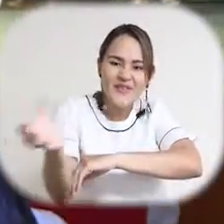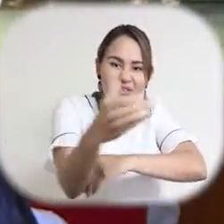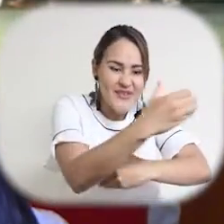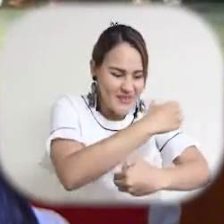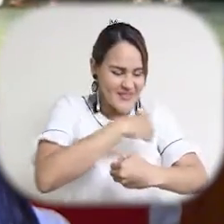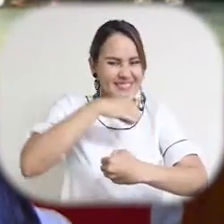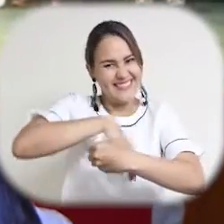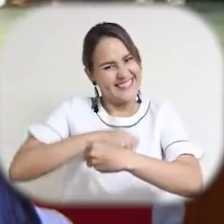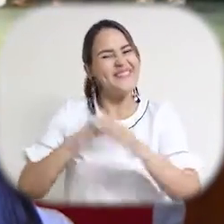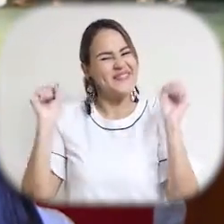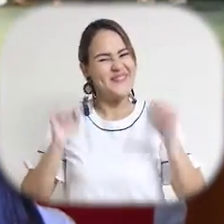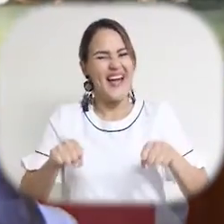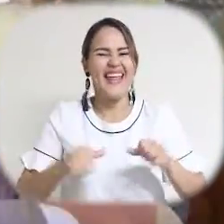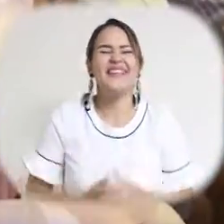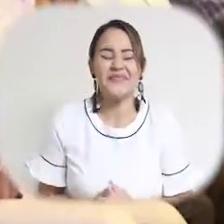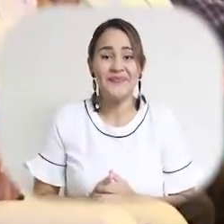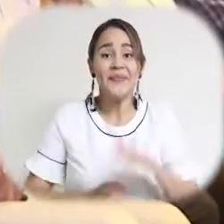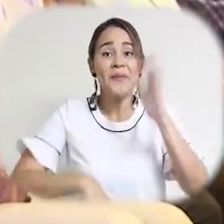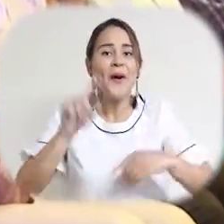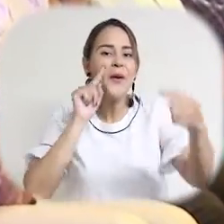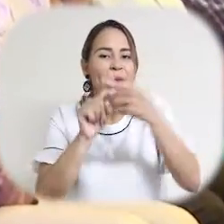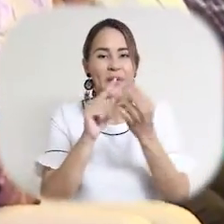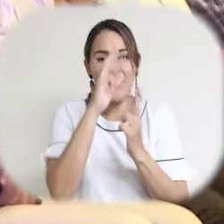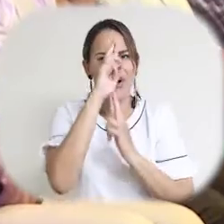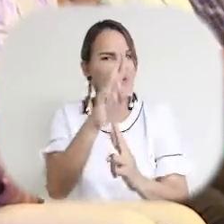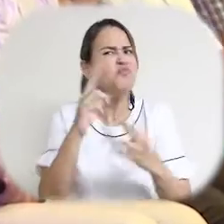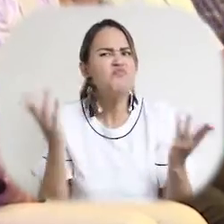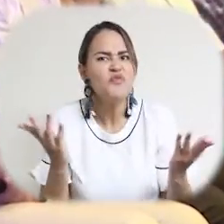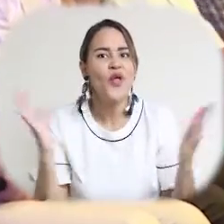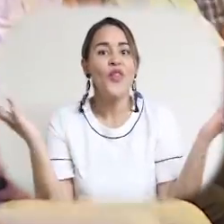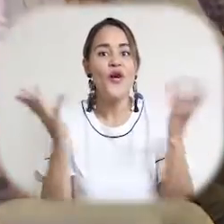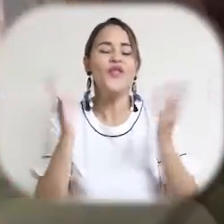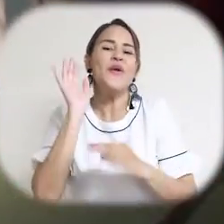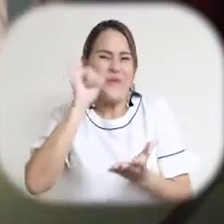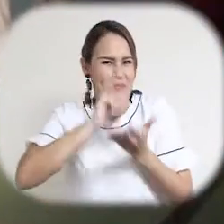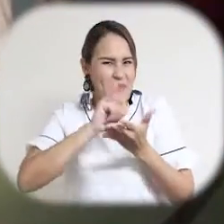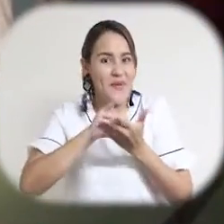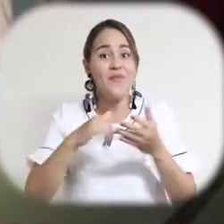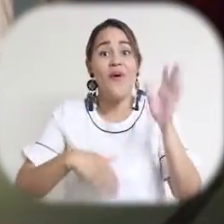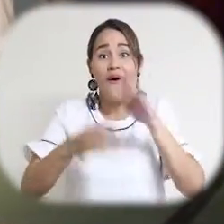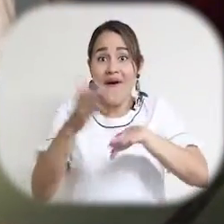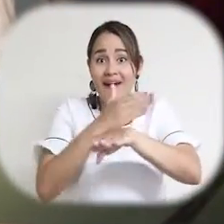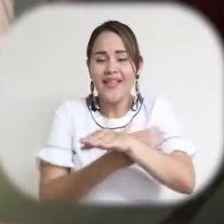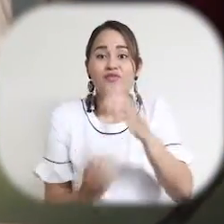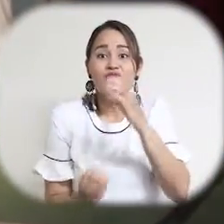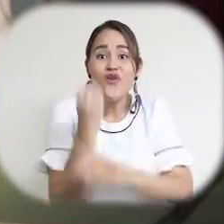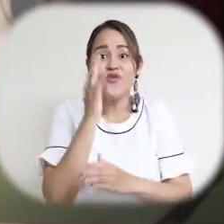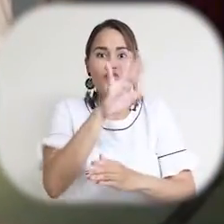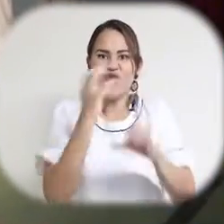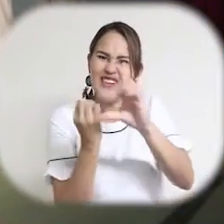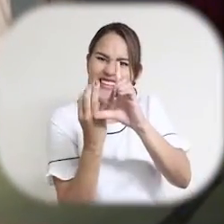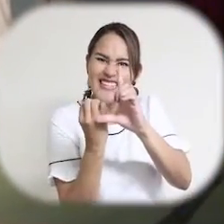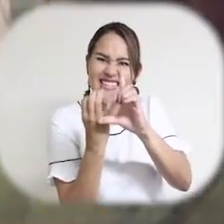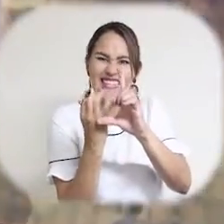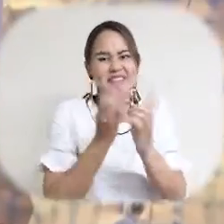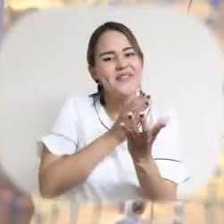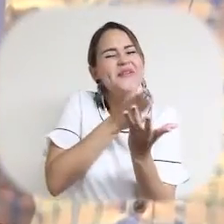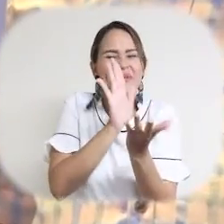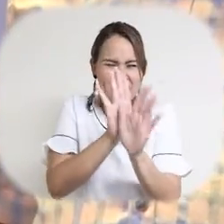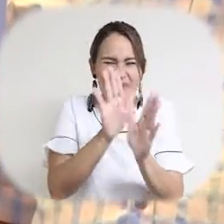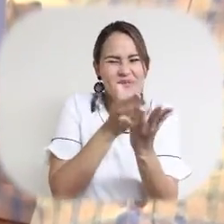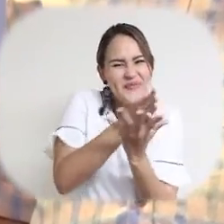frutos de ese trabajo. El acto de reconocimiento se llevó a cabo en el marco del lanzamiento de la nueva oferta de la Facultad de Ciencias de la Educación, en donde